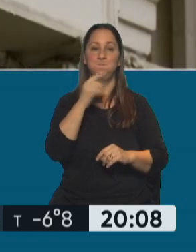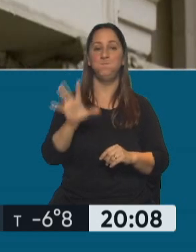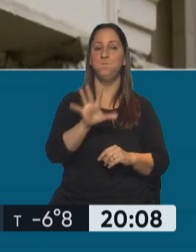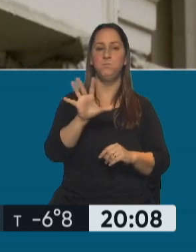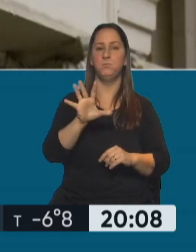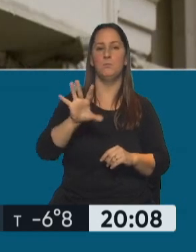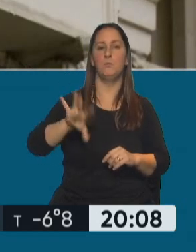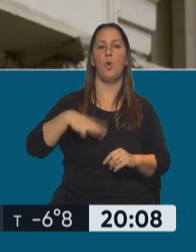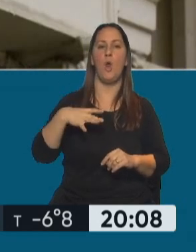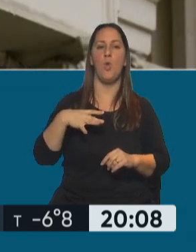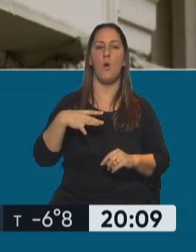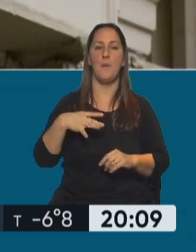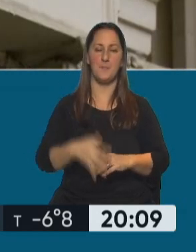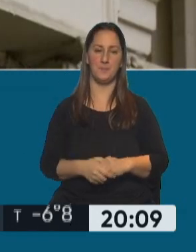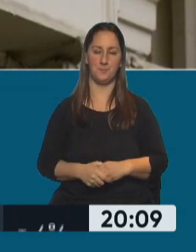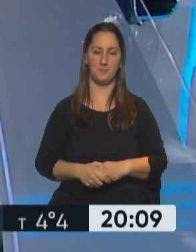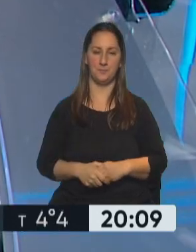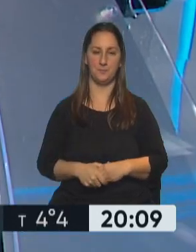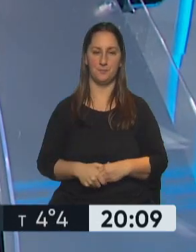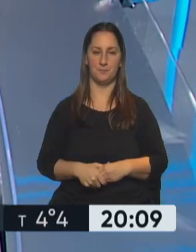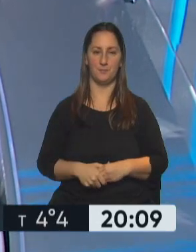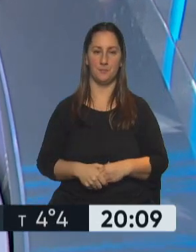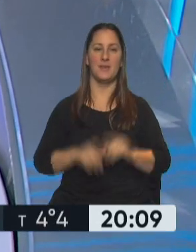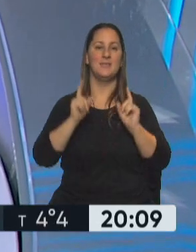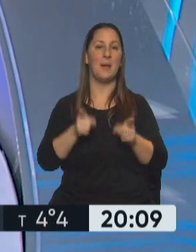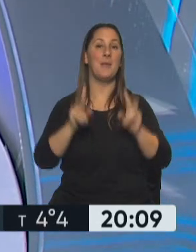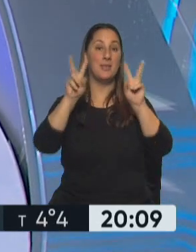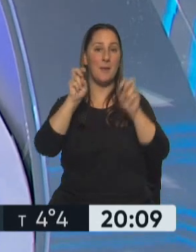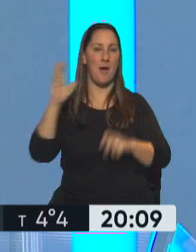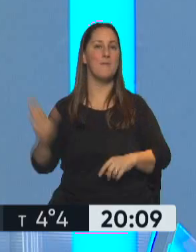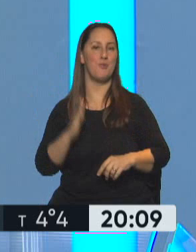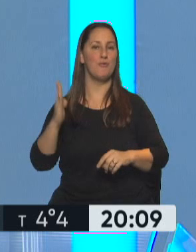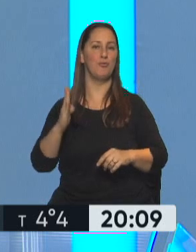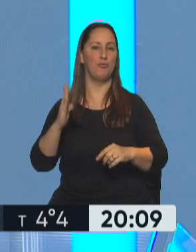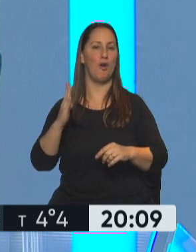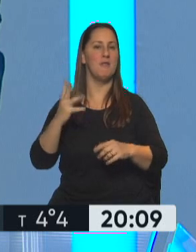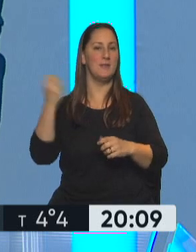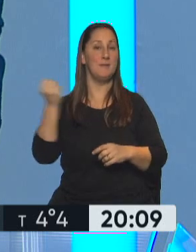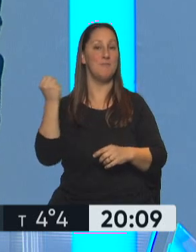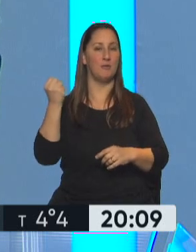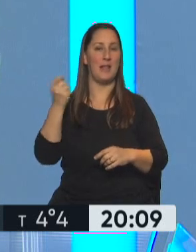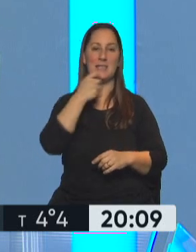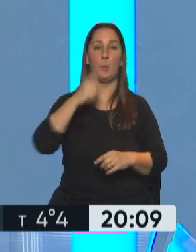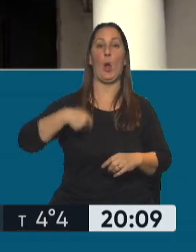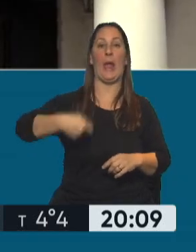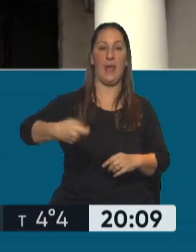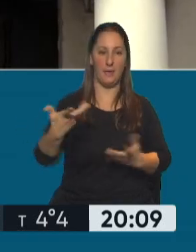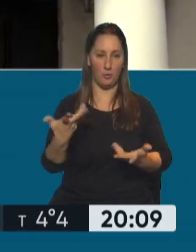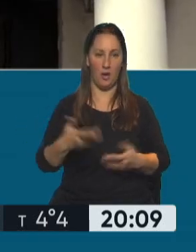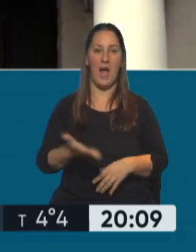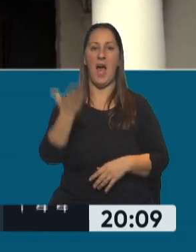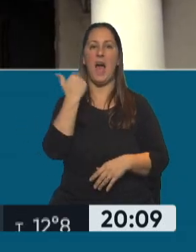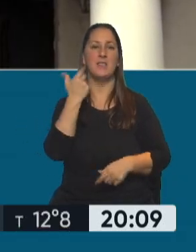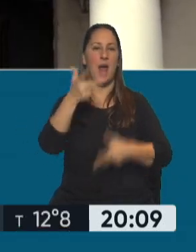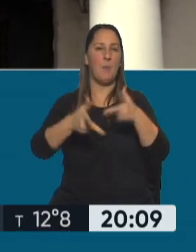que la tasa también repercute en lo que es la con la cuestión productiva adecuadas a tomar un caballo deseamos lo mismo en